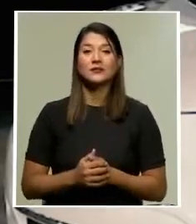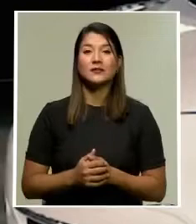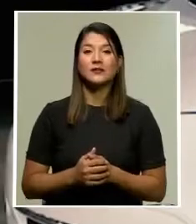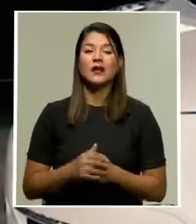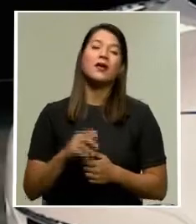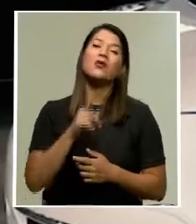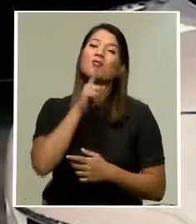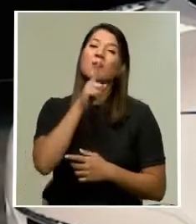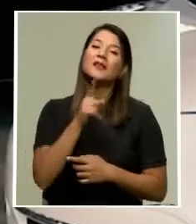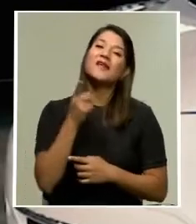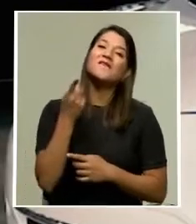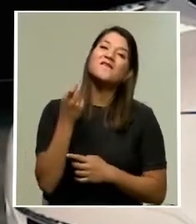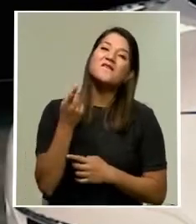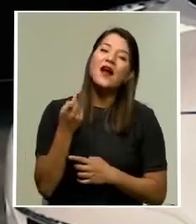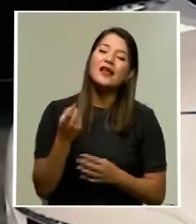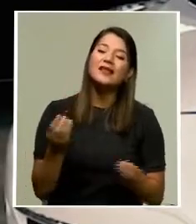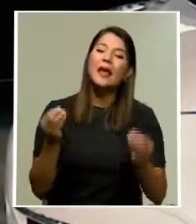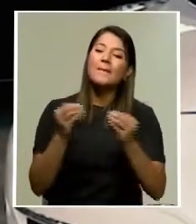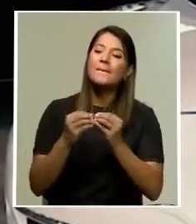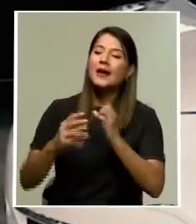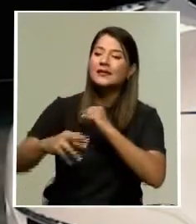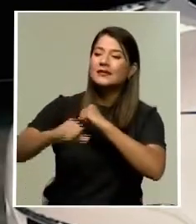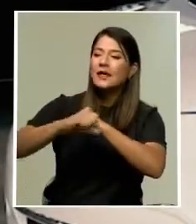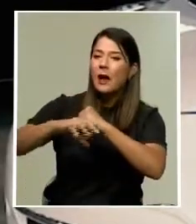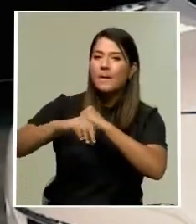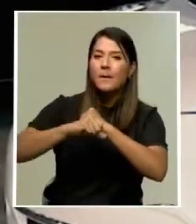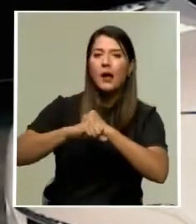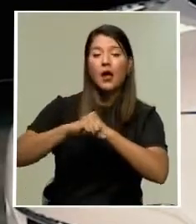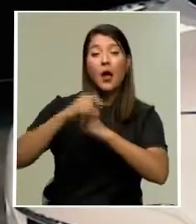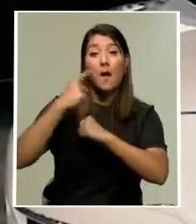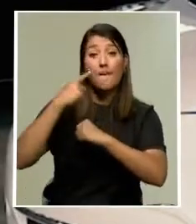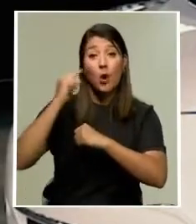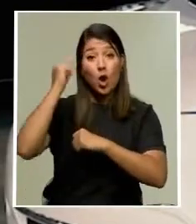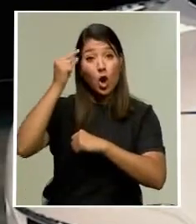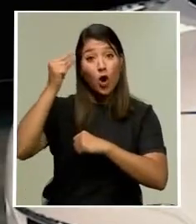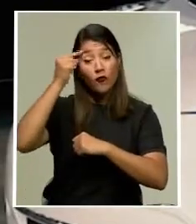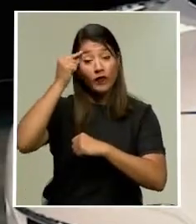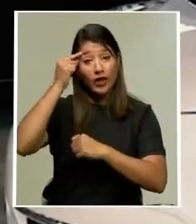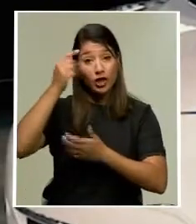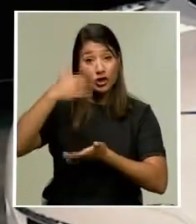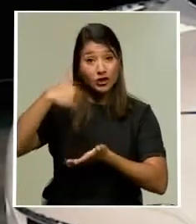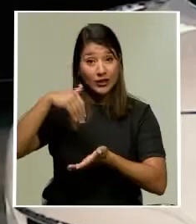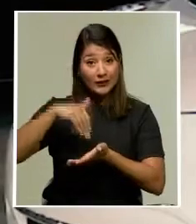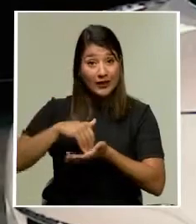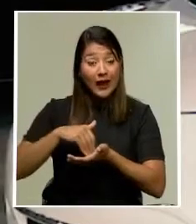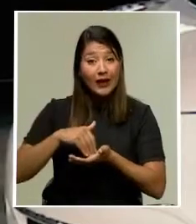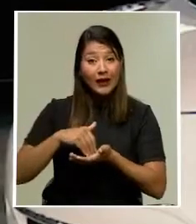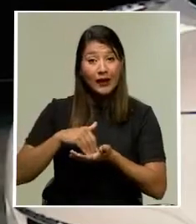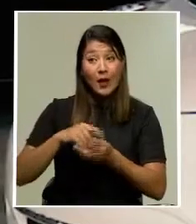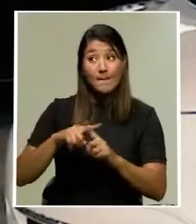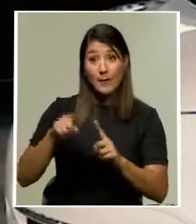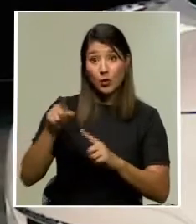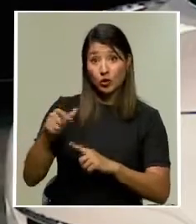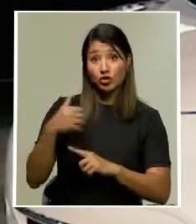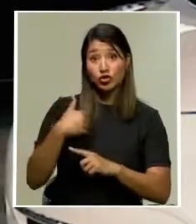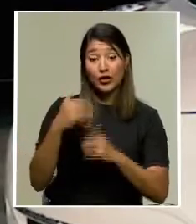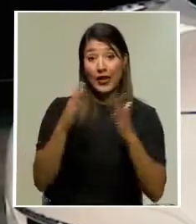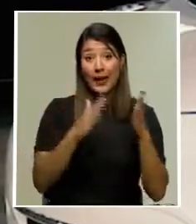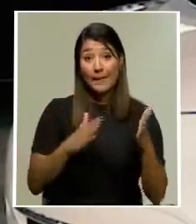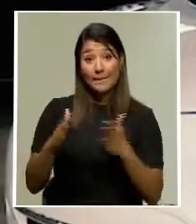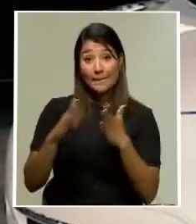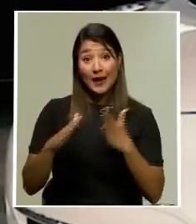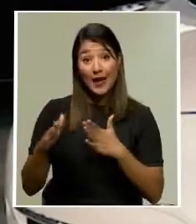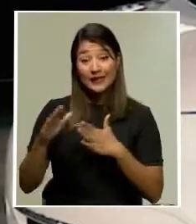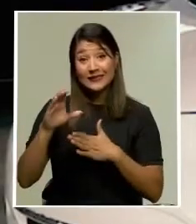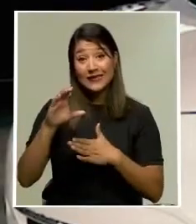una falta de campaña publicitaria de parte del gobierno central, a pesar que tiene el plan de descarbonización y